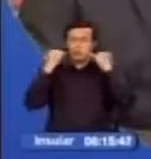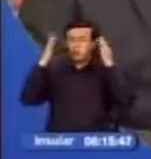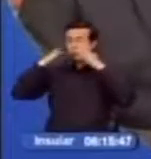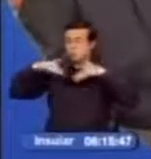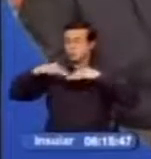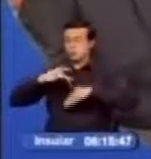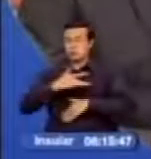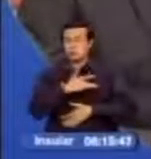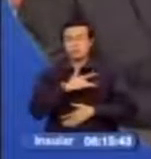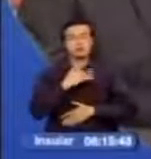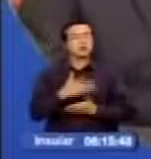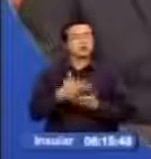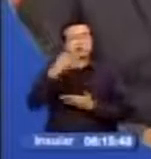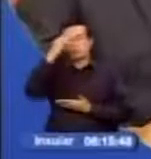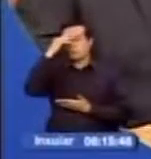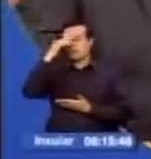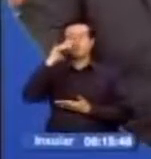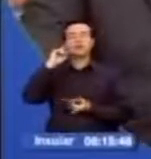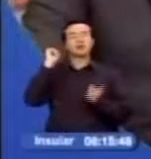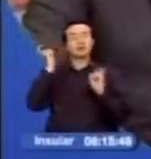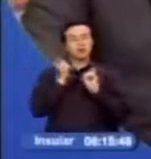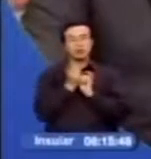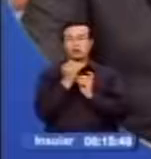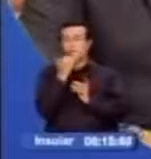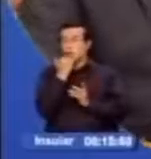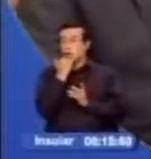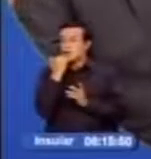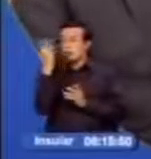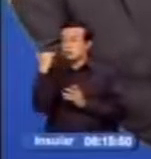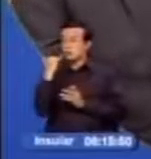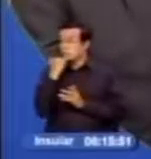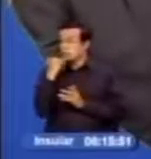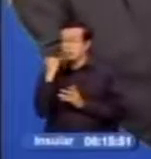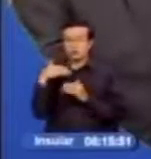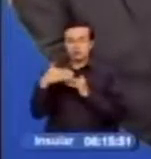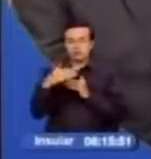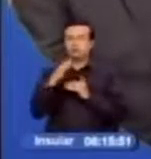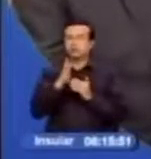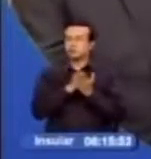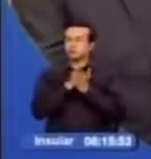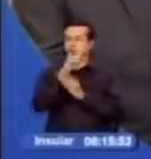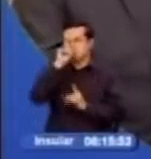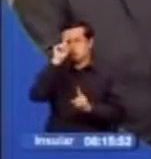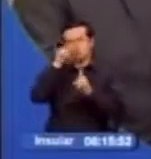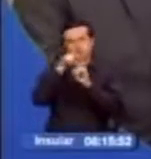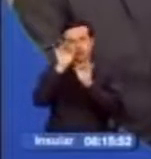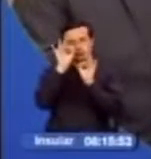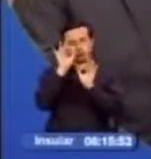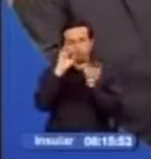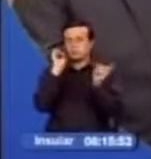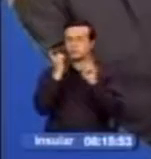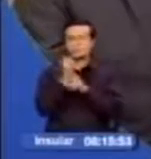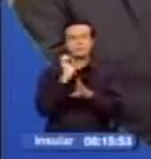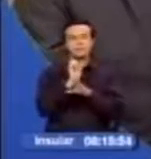caído nos tiene que servir para enmendar rumbos y saber que de aquí para adelante el Ecuador tiene que ser otro. Y tan duro como ha